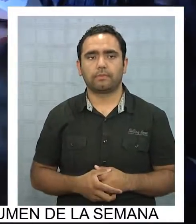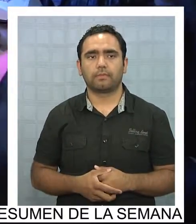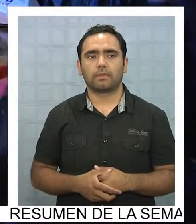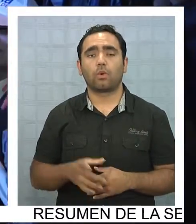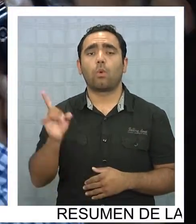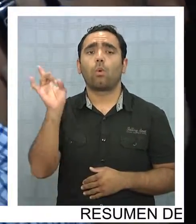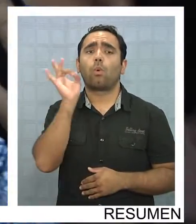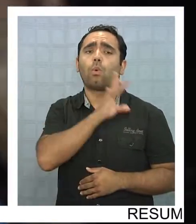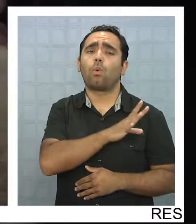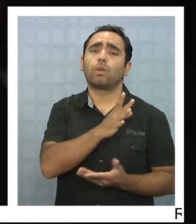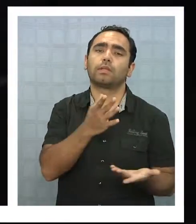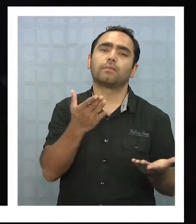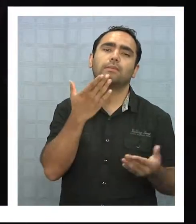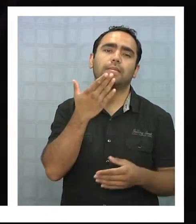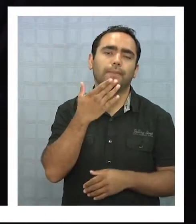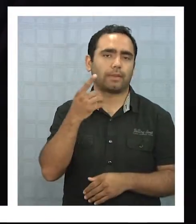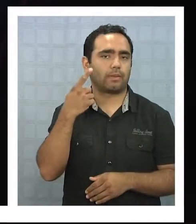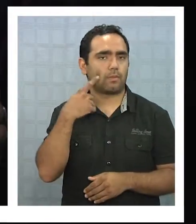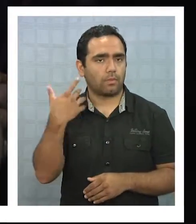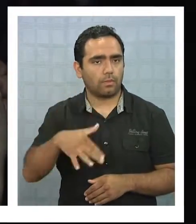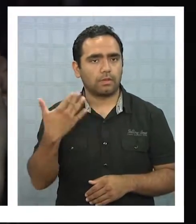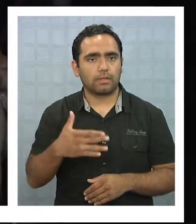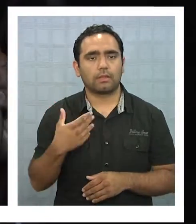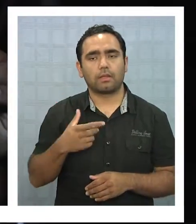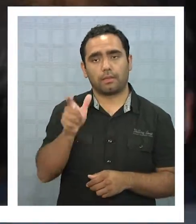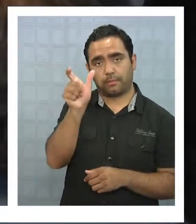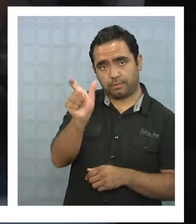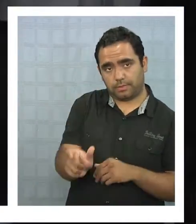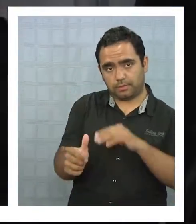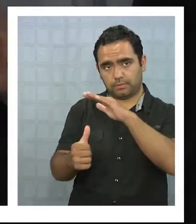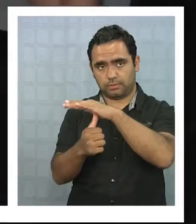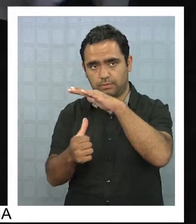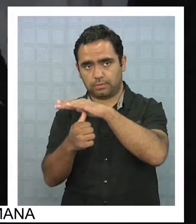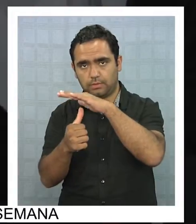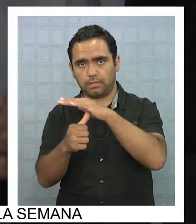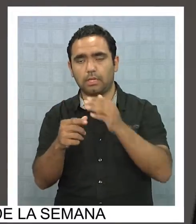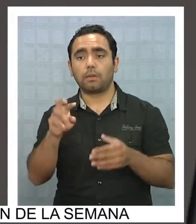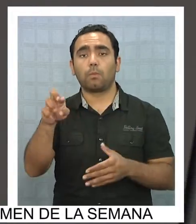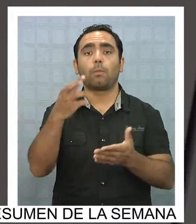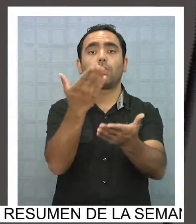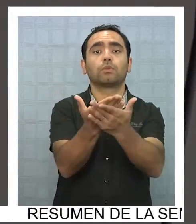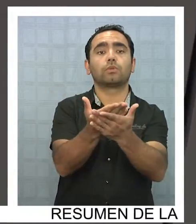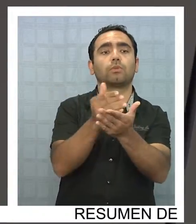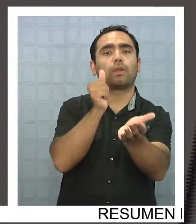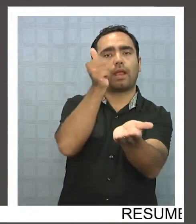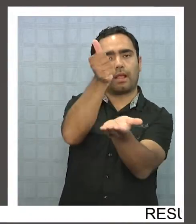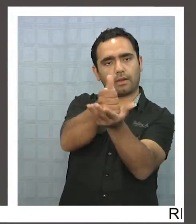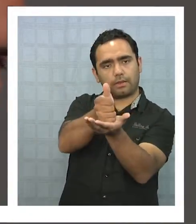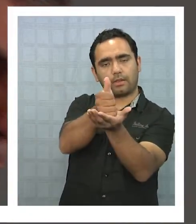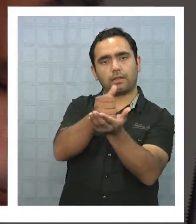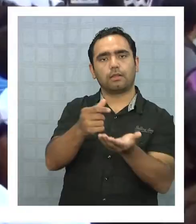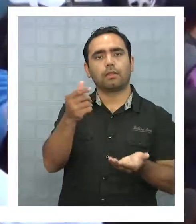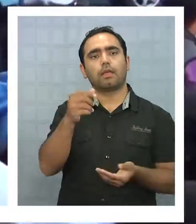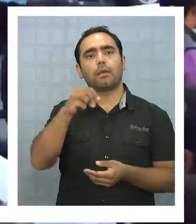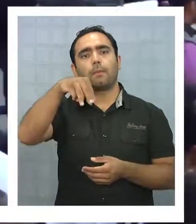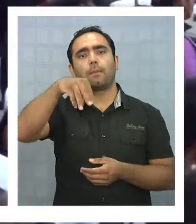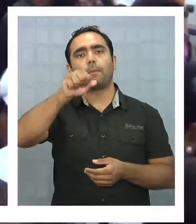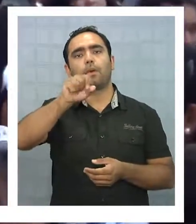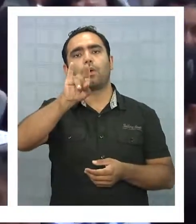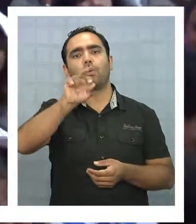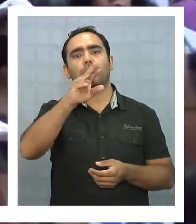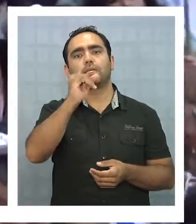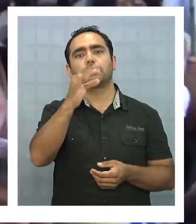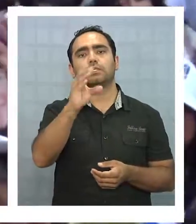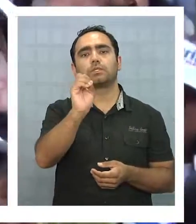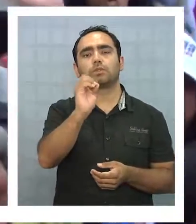Por último y no menos importante, llegamos hasta el concejal y candidato a alcalde por el sorismo Mauricio Soria, quitadito